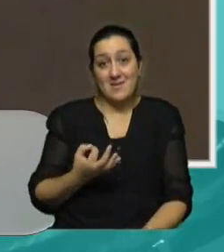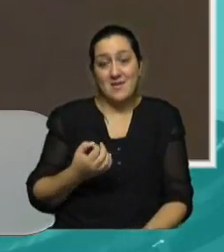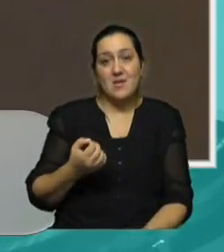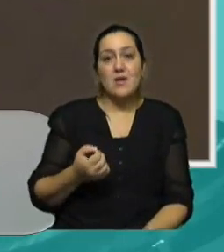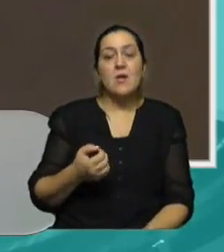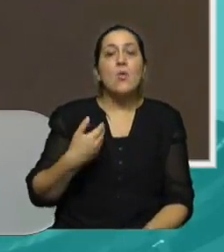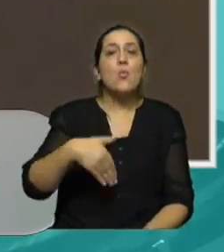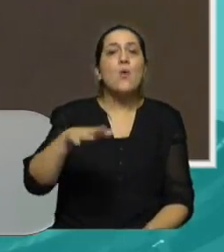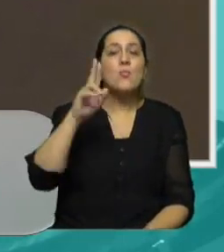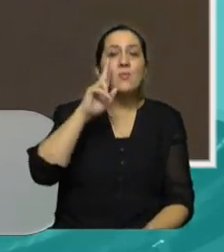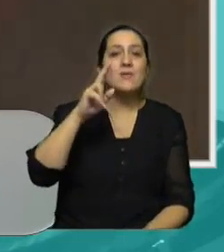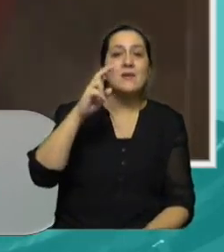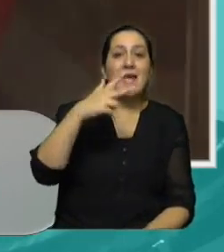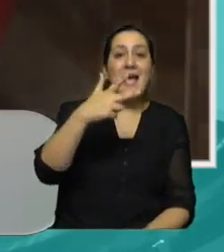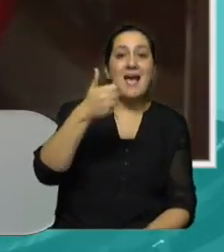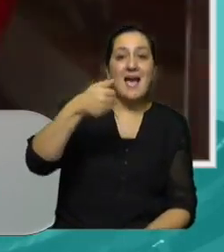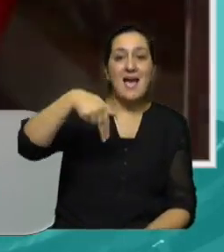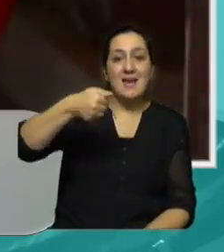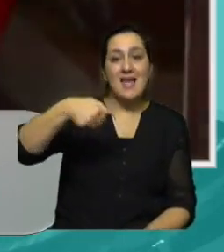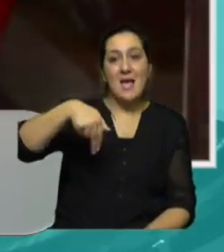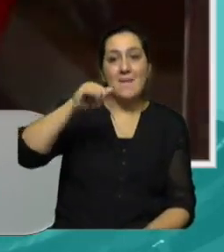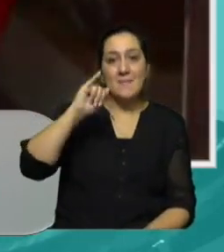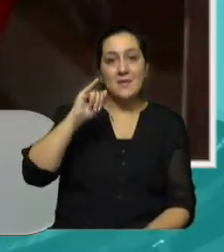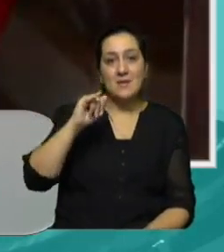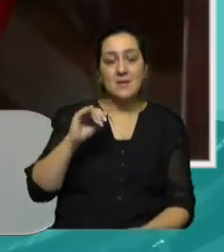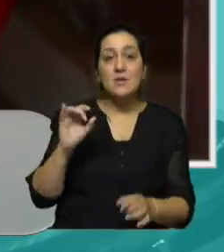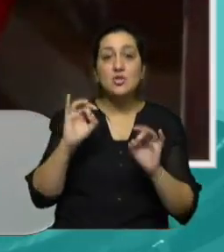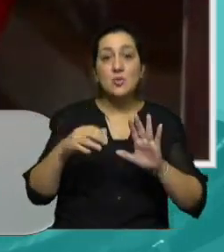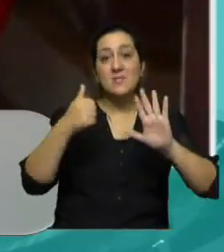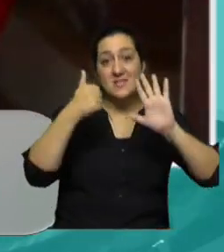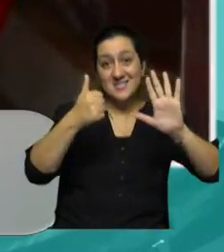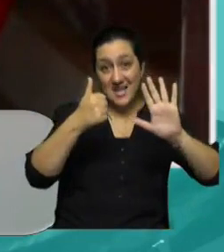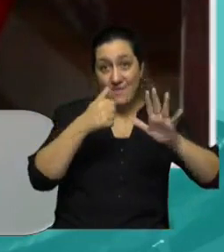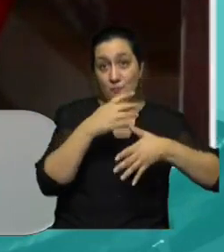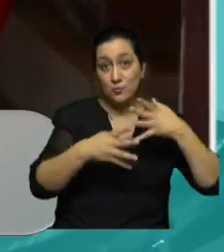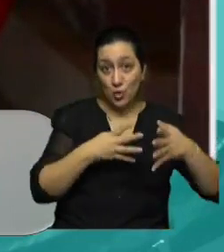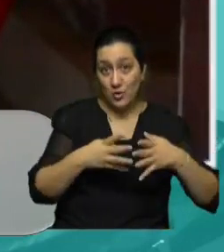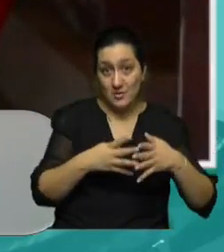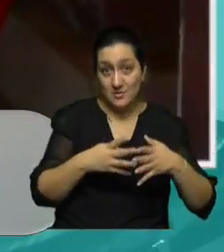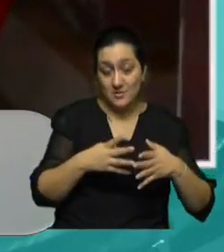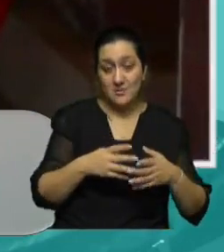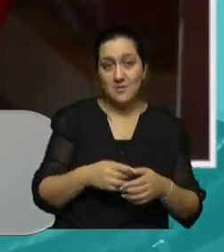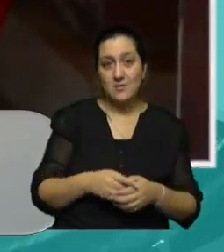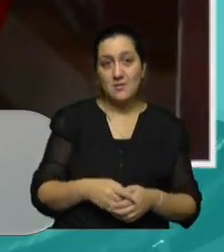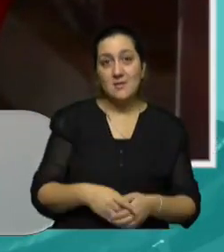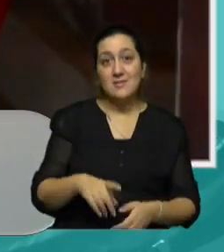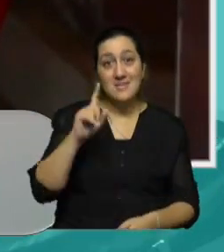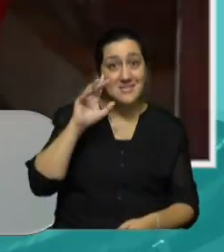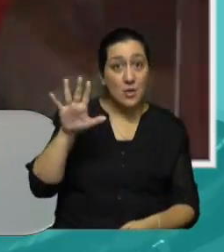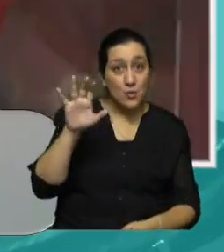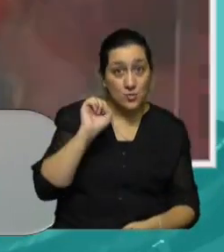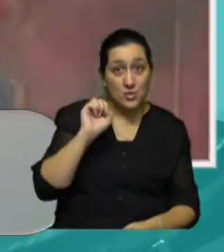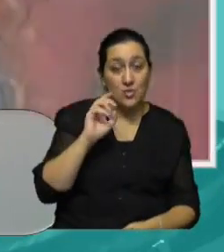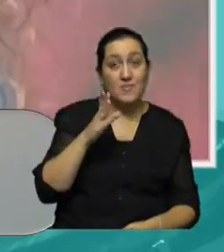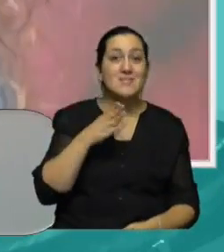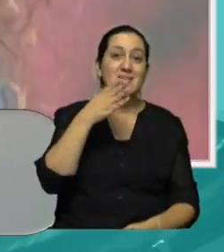de la existencia y dónde? Bueno, tenemos solamente, son 6 funciones, así que si estás escuchando esto, ¿qué estás esperando? Entra a Ticantel